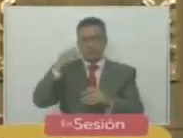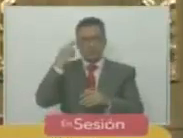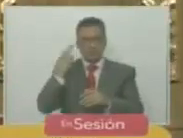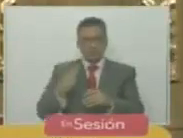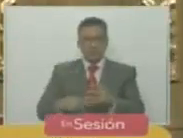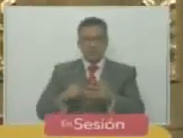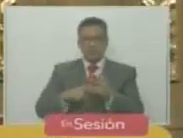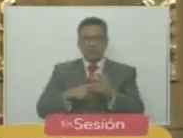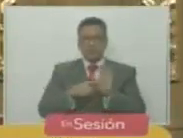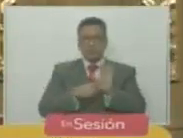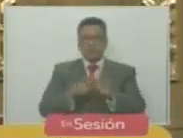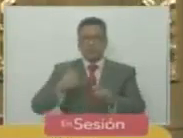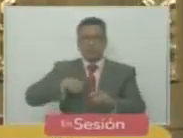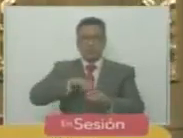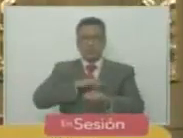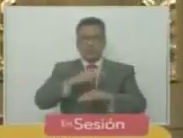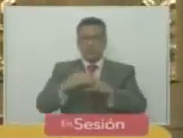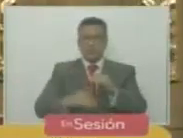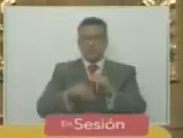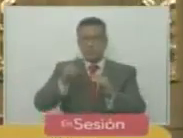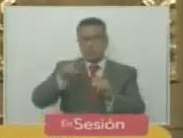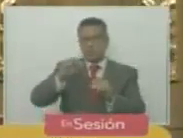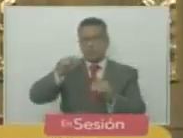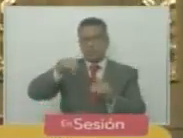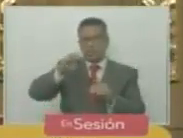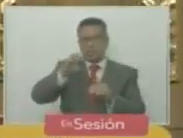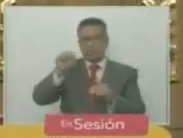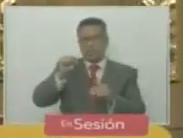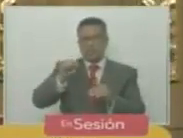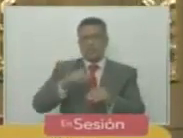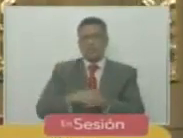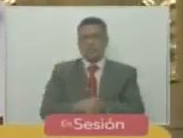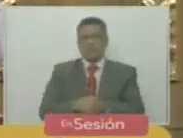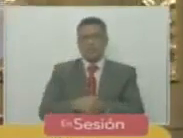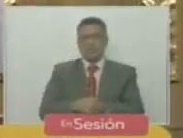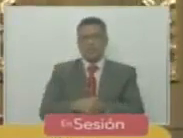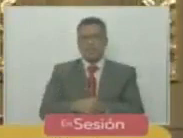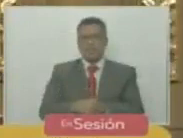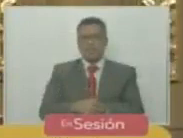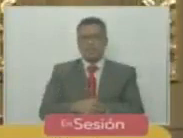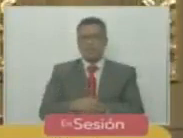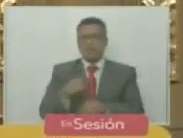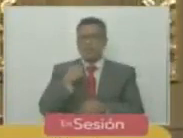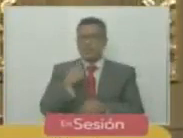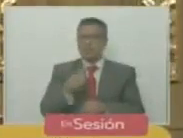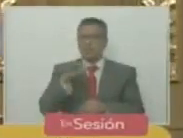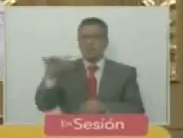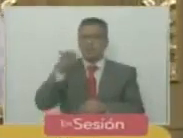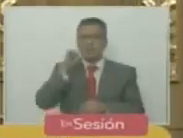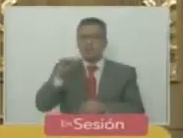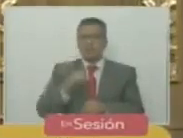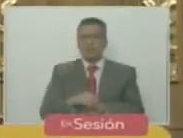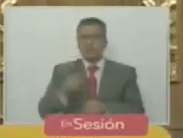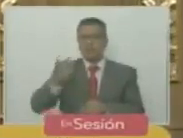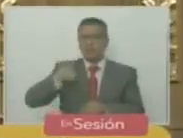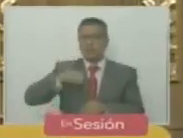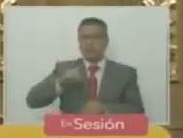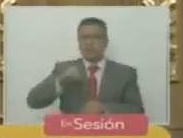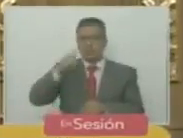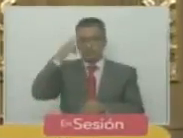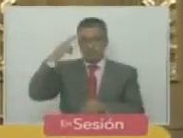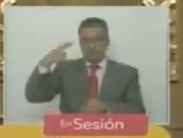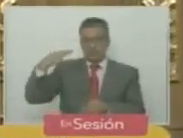y acá presente nuestra segunda presidenta Vanessa Montero. Cuando se me informó que tendría hoy el